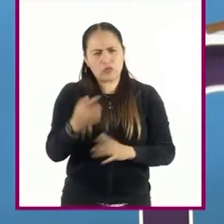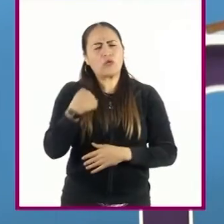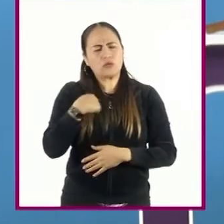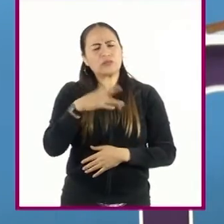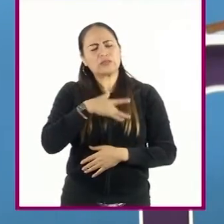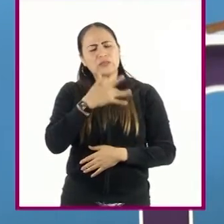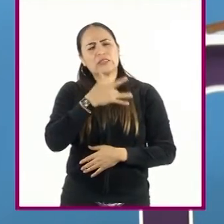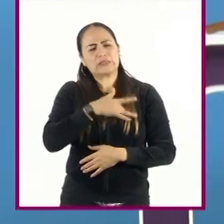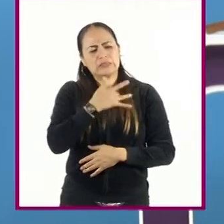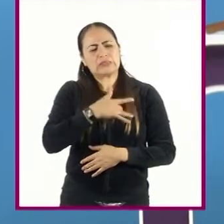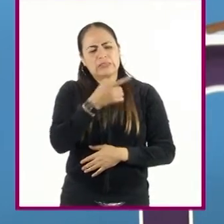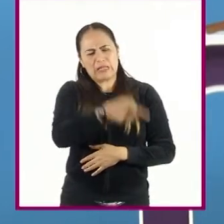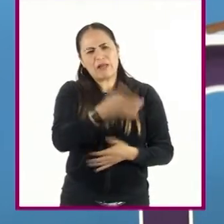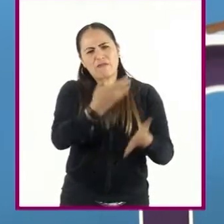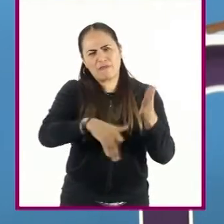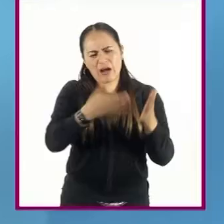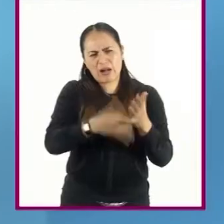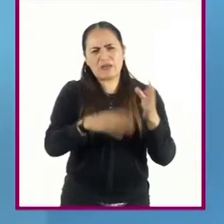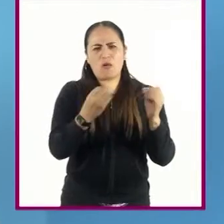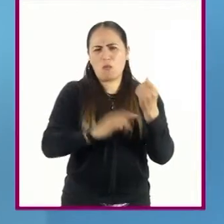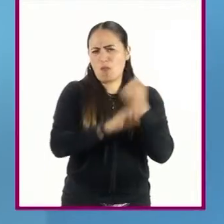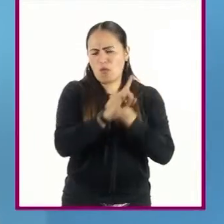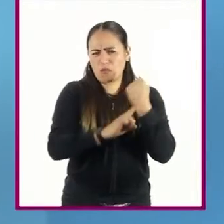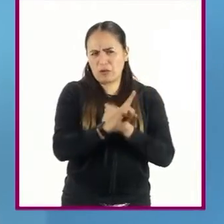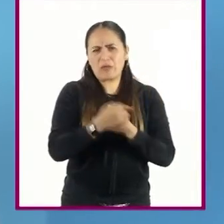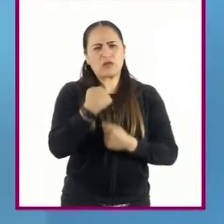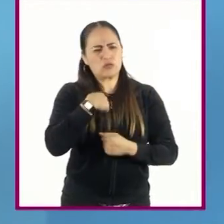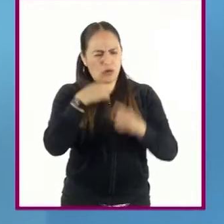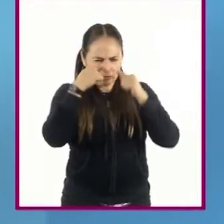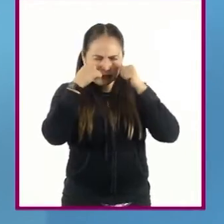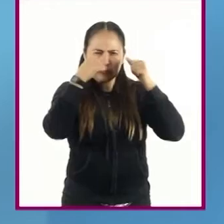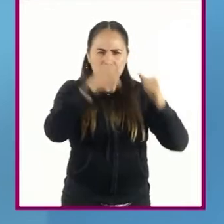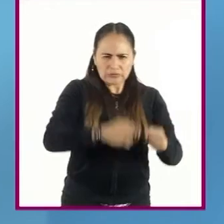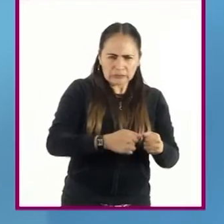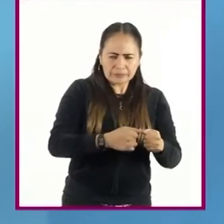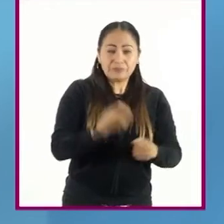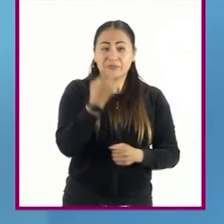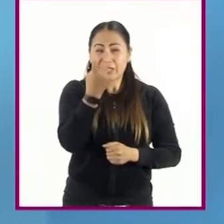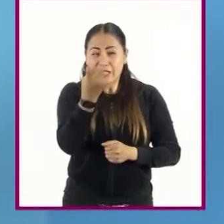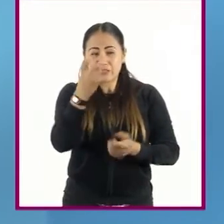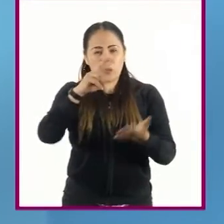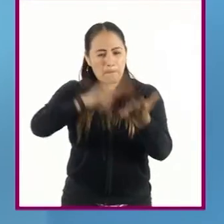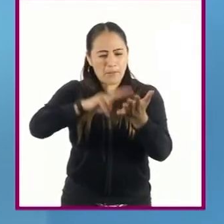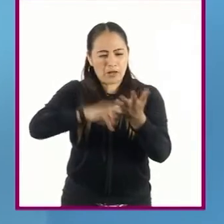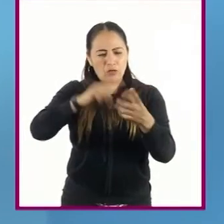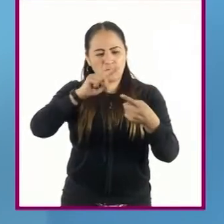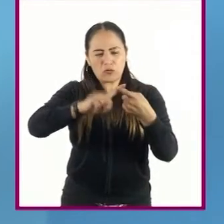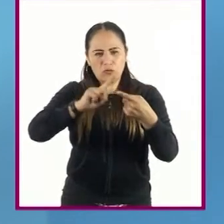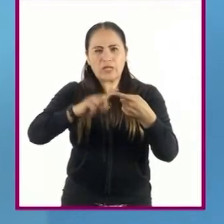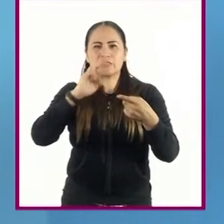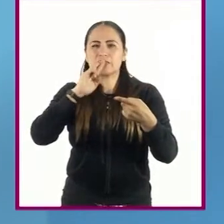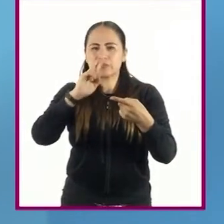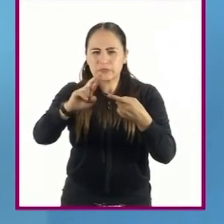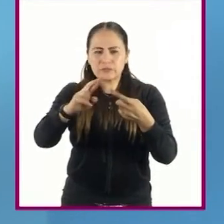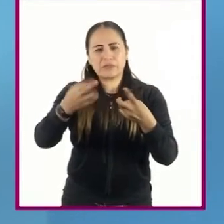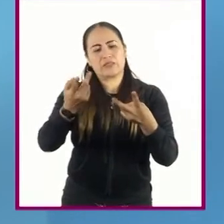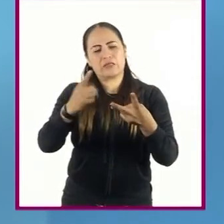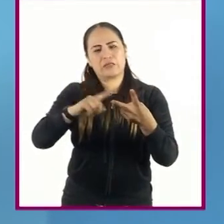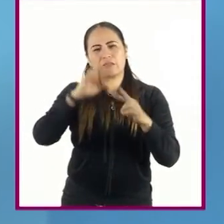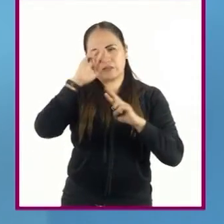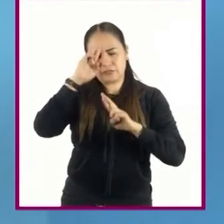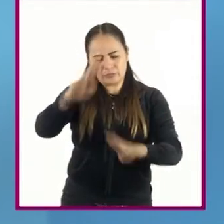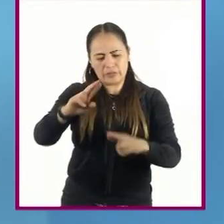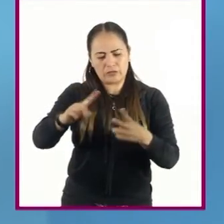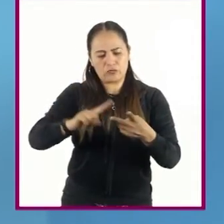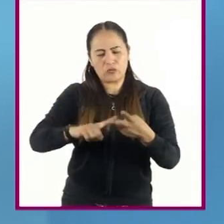sé de sus carencias o conflictos. Son estos valores, el respeto, la justicia y la dignidad humana,